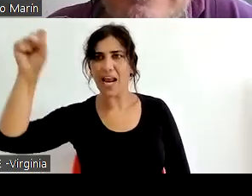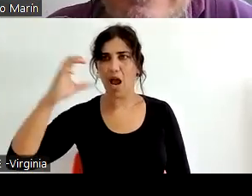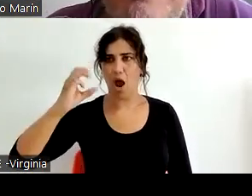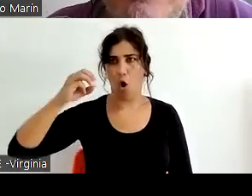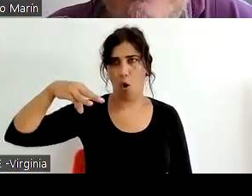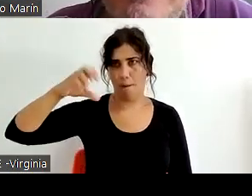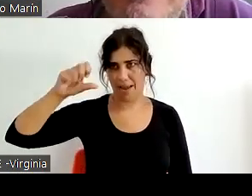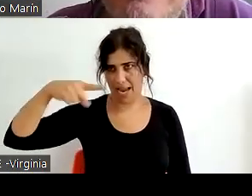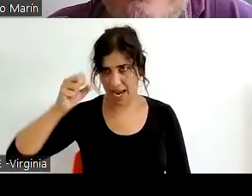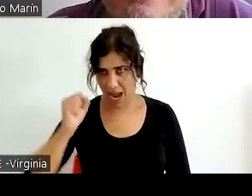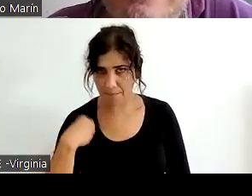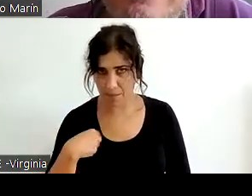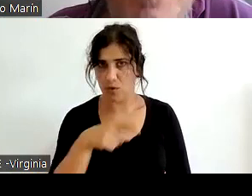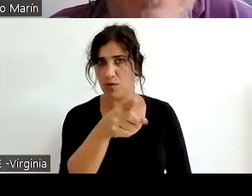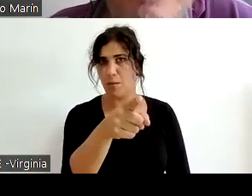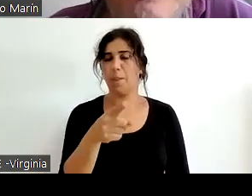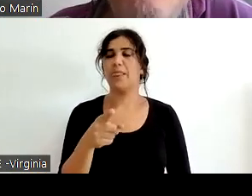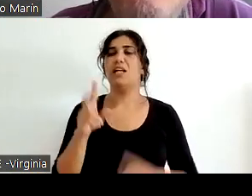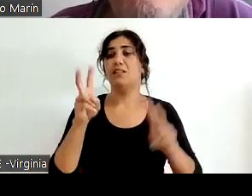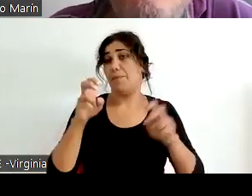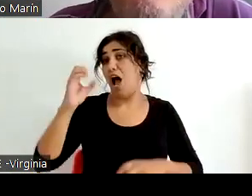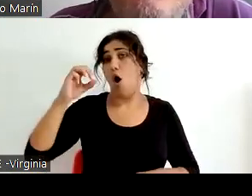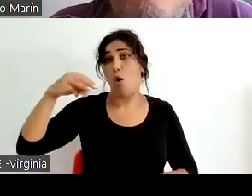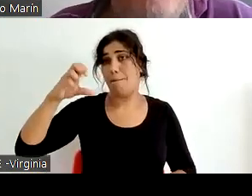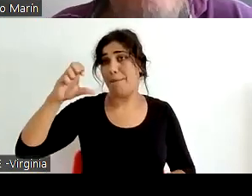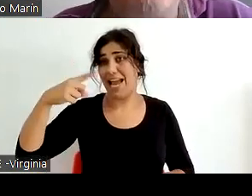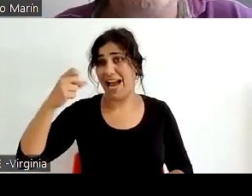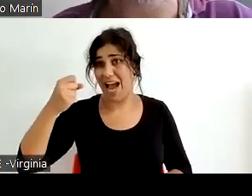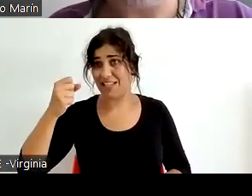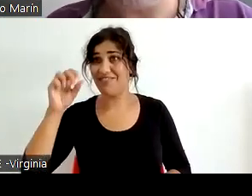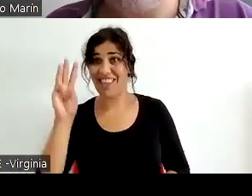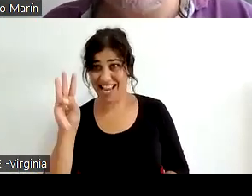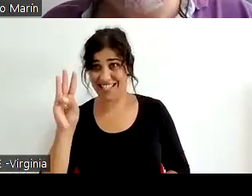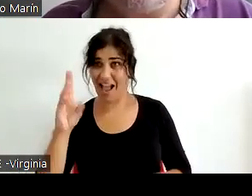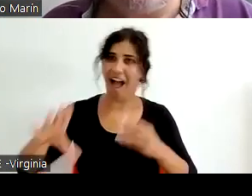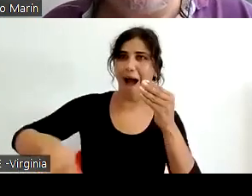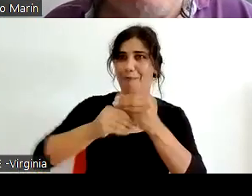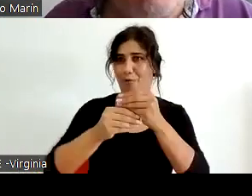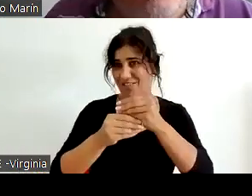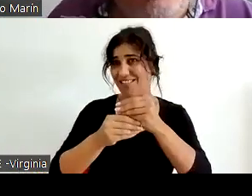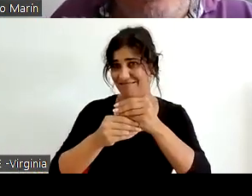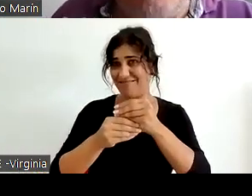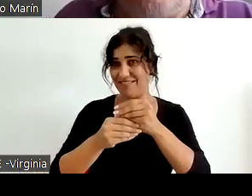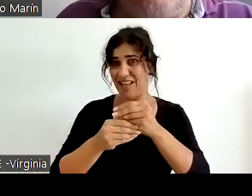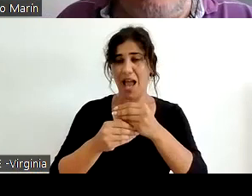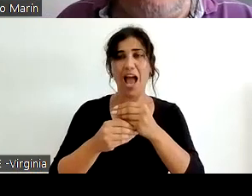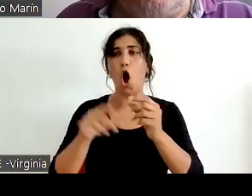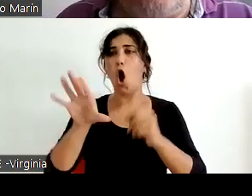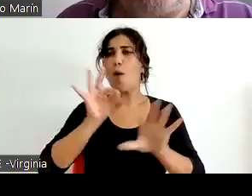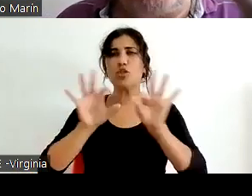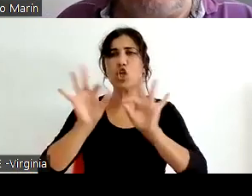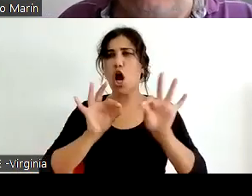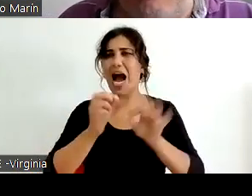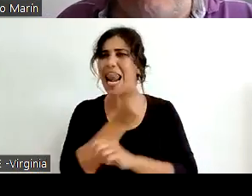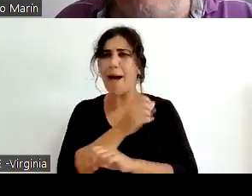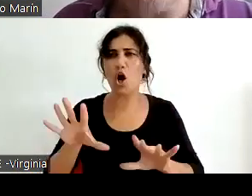sería el aporte de omega 3, de ácidos grasos omega 3. La mejor opción, sin duda,